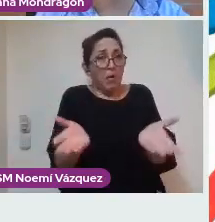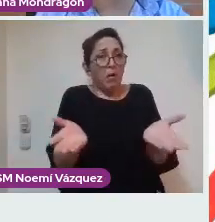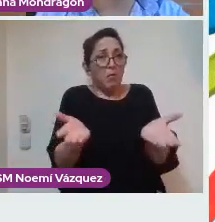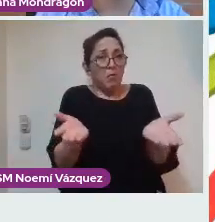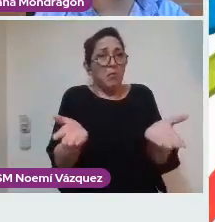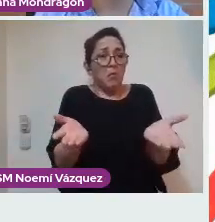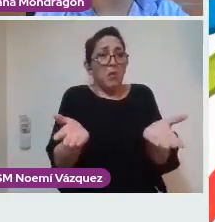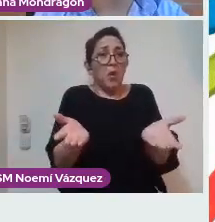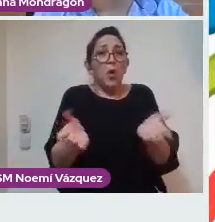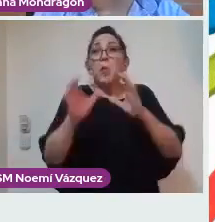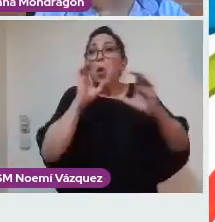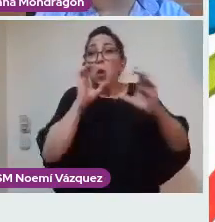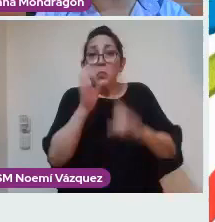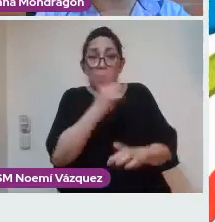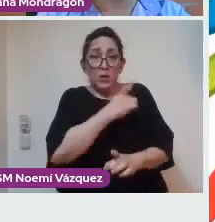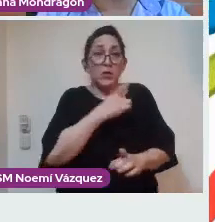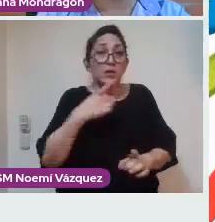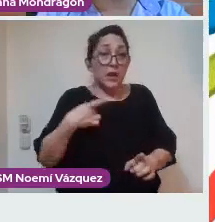la comunicación.